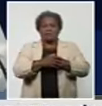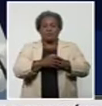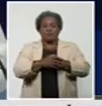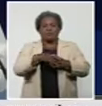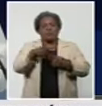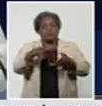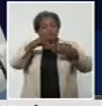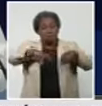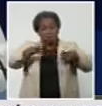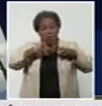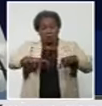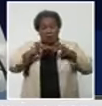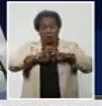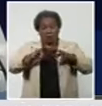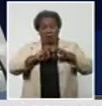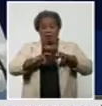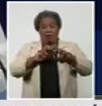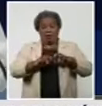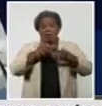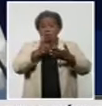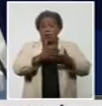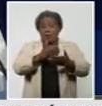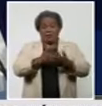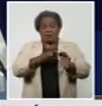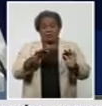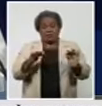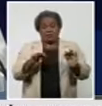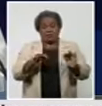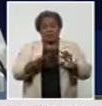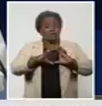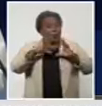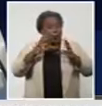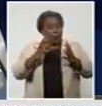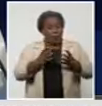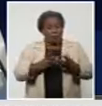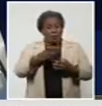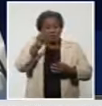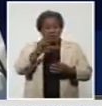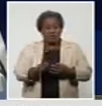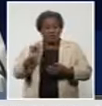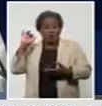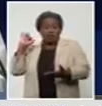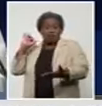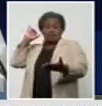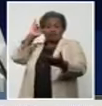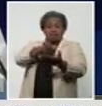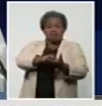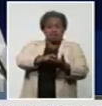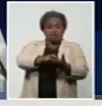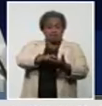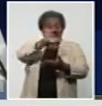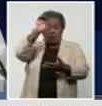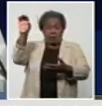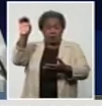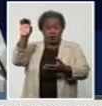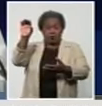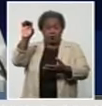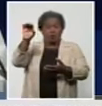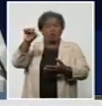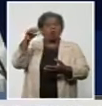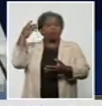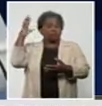estudian mediante esta prueba. A todas las personas que arriban a nuestro país del exterior,